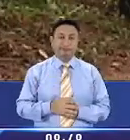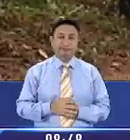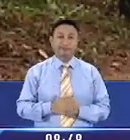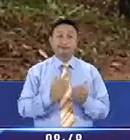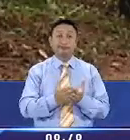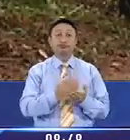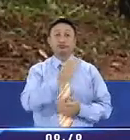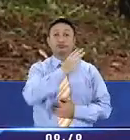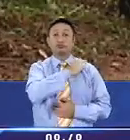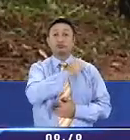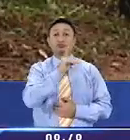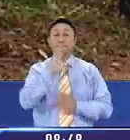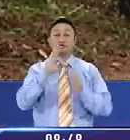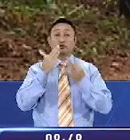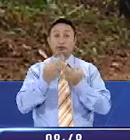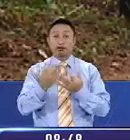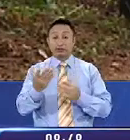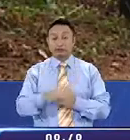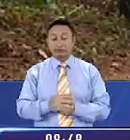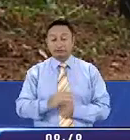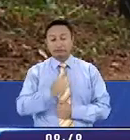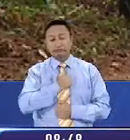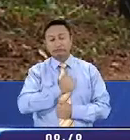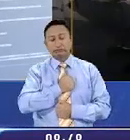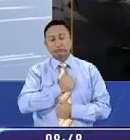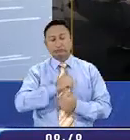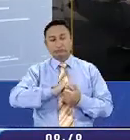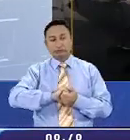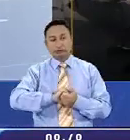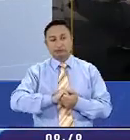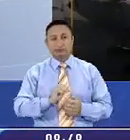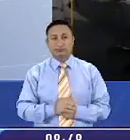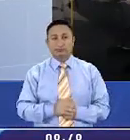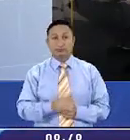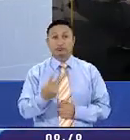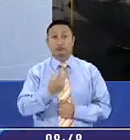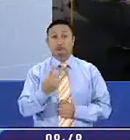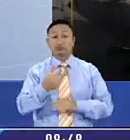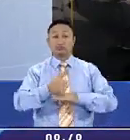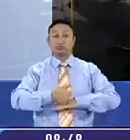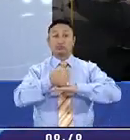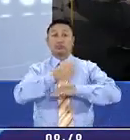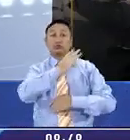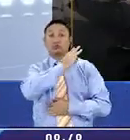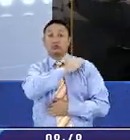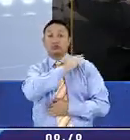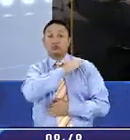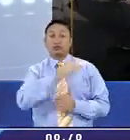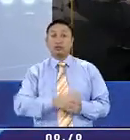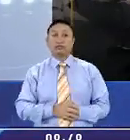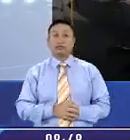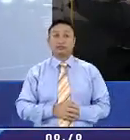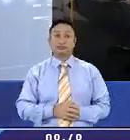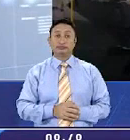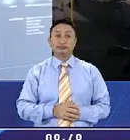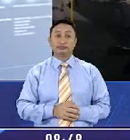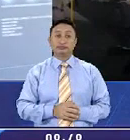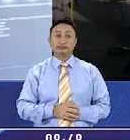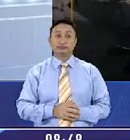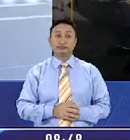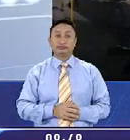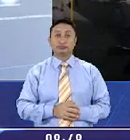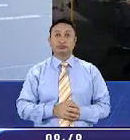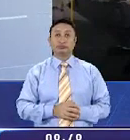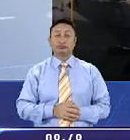expresó condolencias para las familias del piloto y copiloto, ambos capitanes de corbeta, Jean Elías Ramírez Saltos y